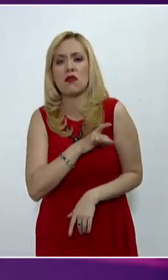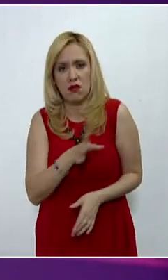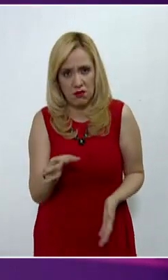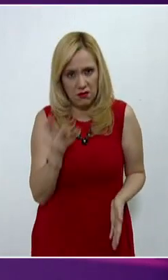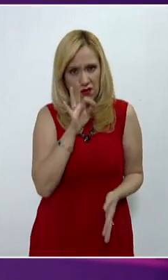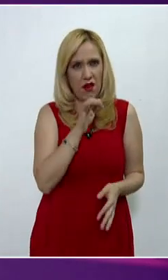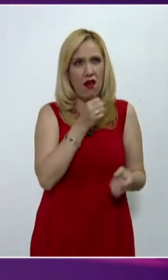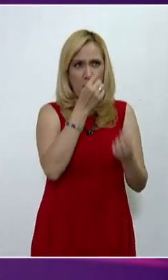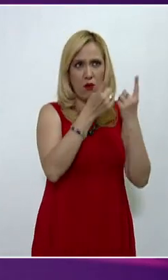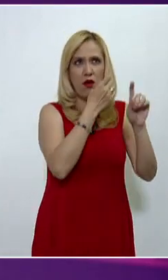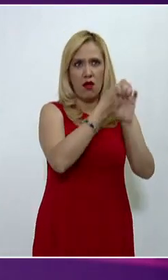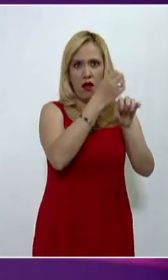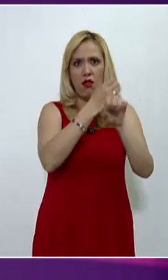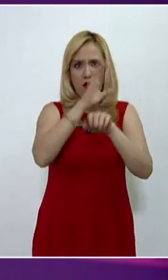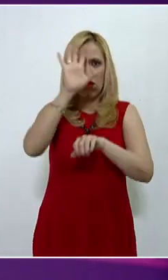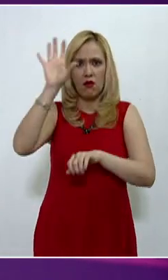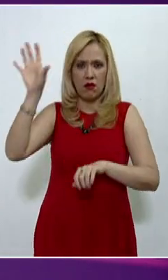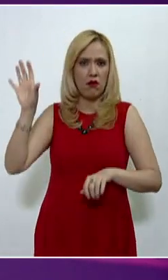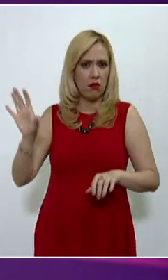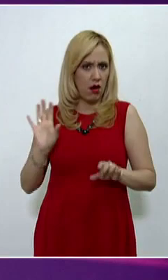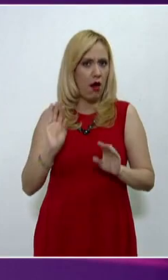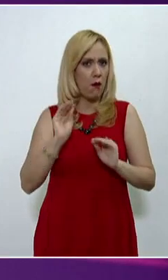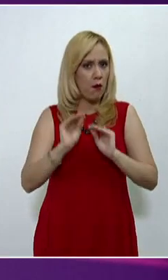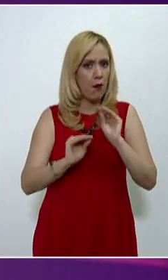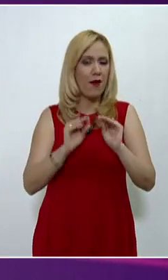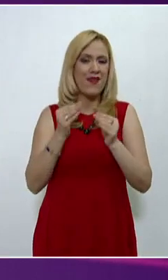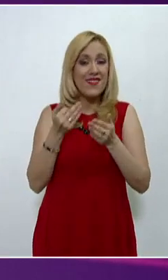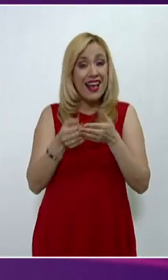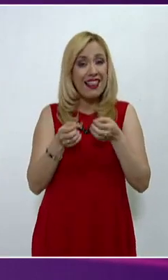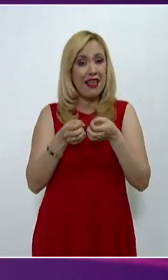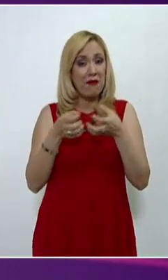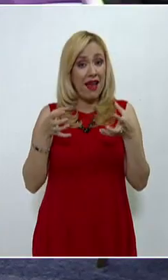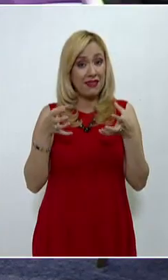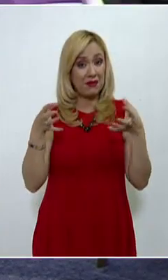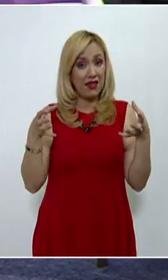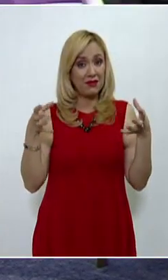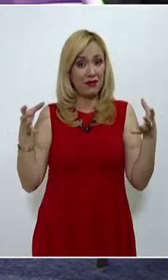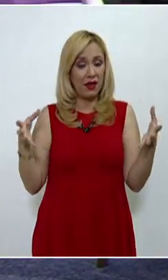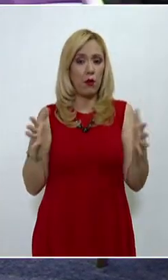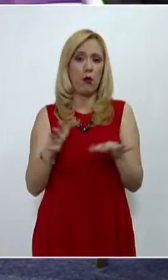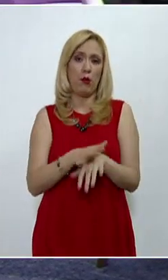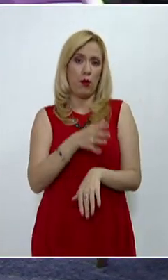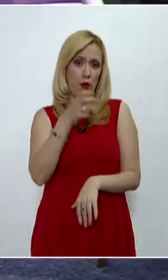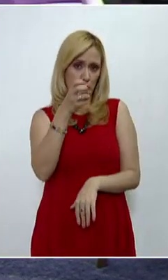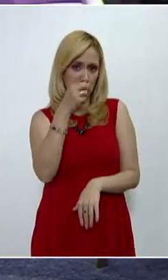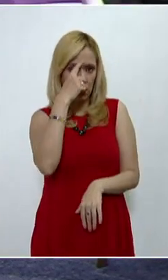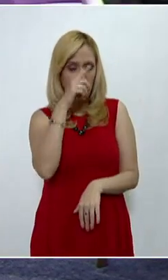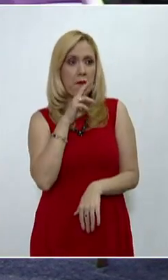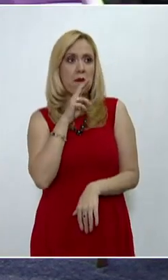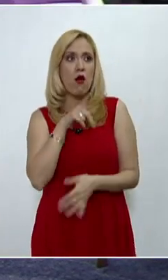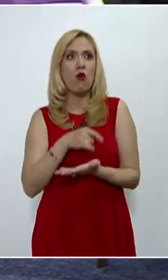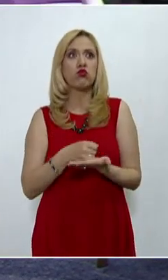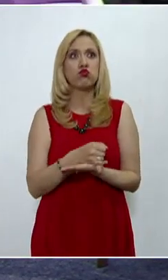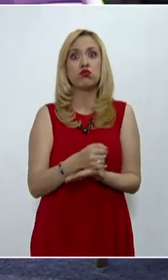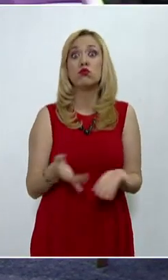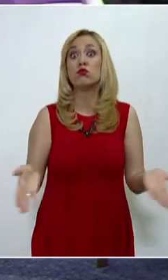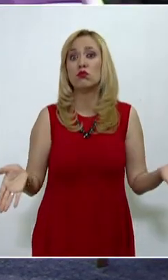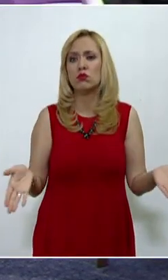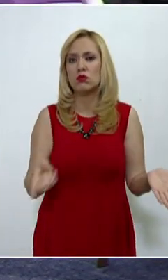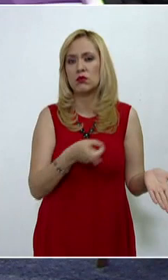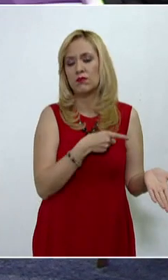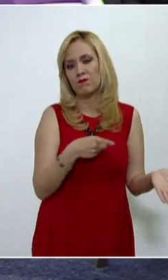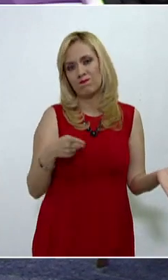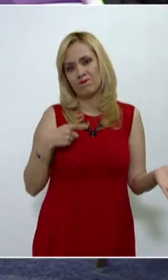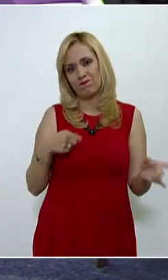algunos estados, ¿no? Y que faltan fortalecer, ¿no? Entonces, definitivamente, para tomar mejores decisiones tenemos